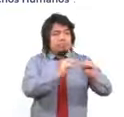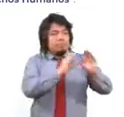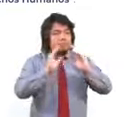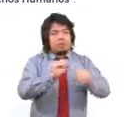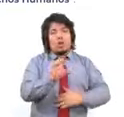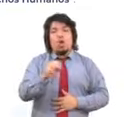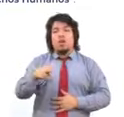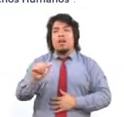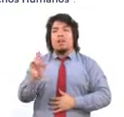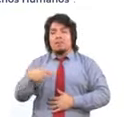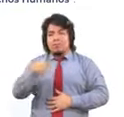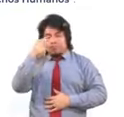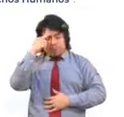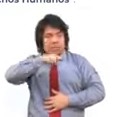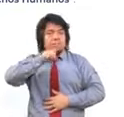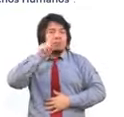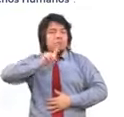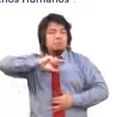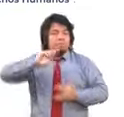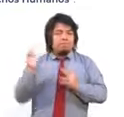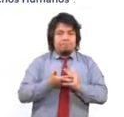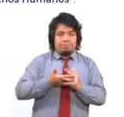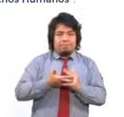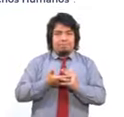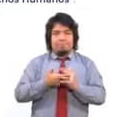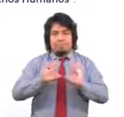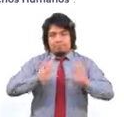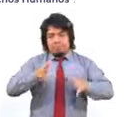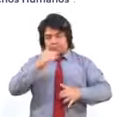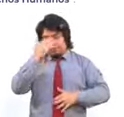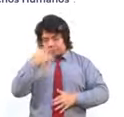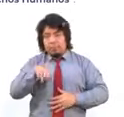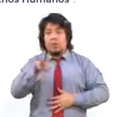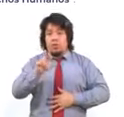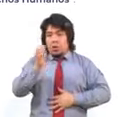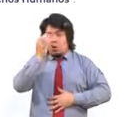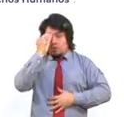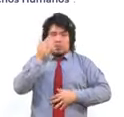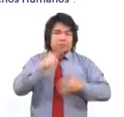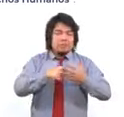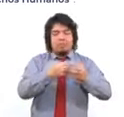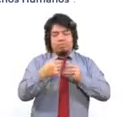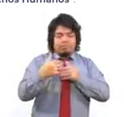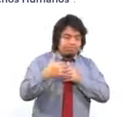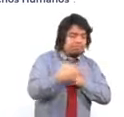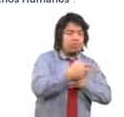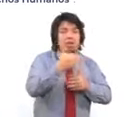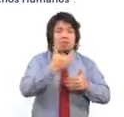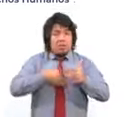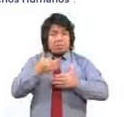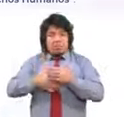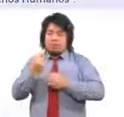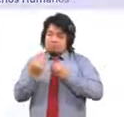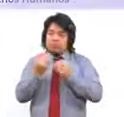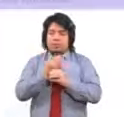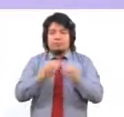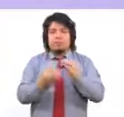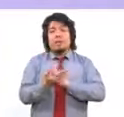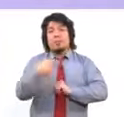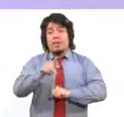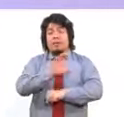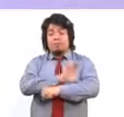CONAVIM sobre feminicidio. Con esto, aunque reconocemos que aún nos falta mucho por avanzar, hoy nuestras y nuestros